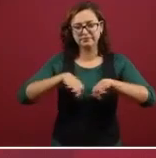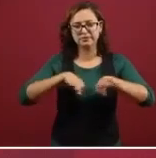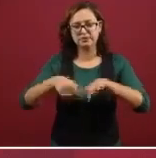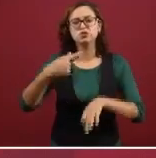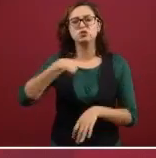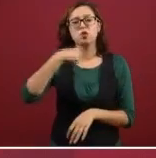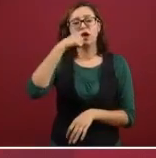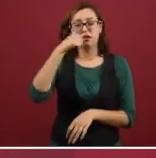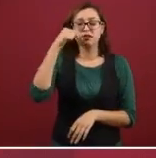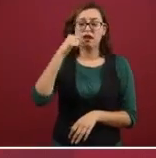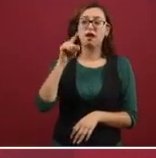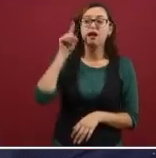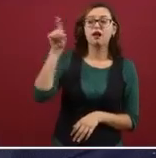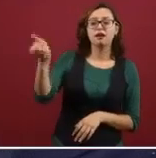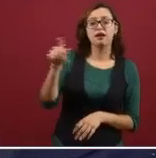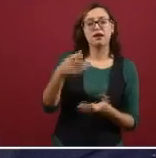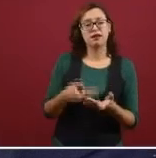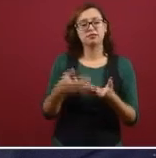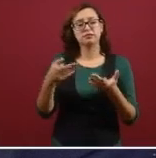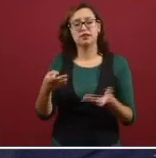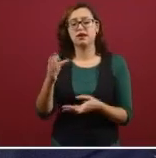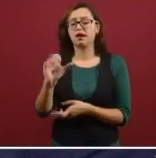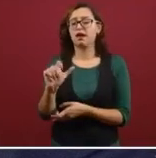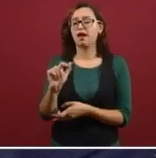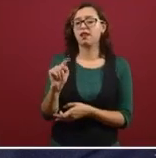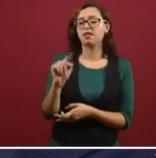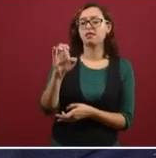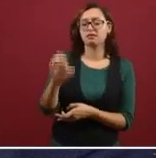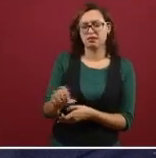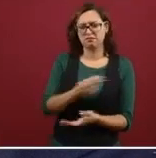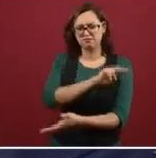Caliente y hablé del tema.